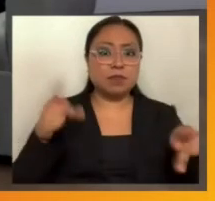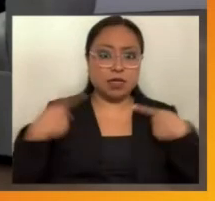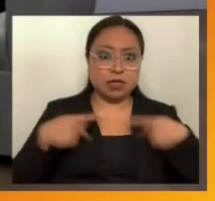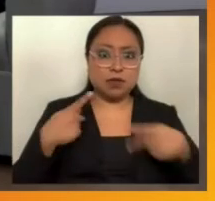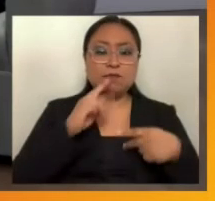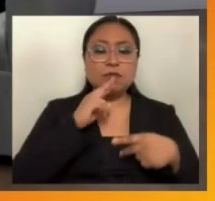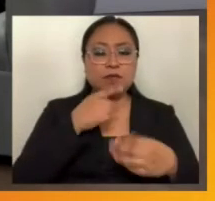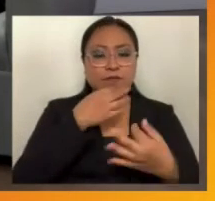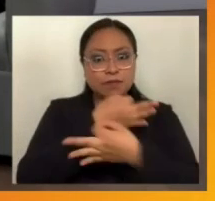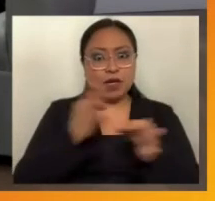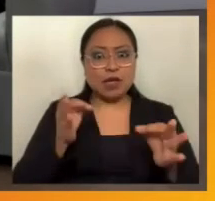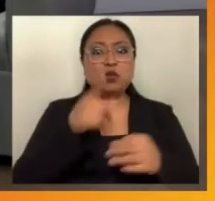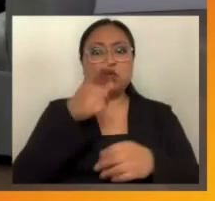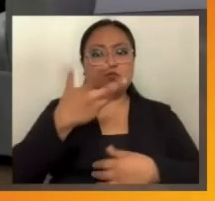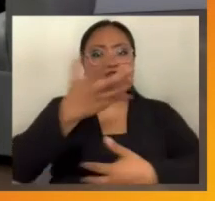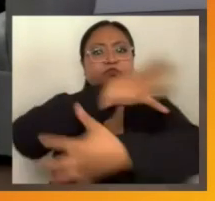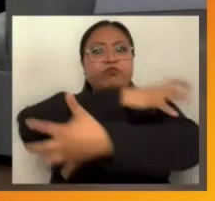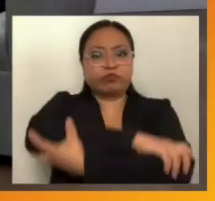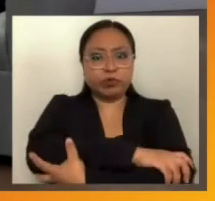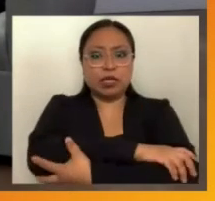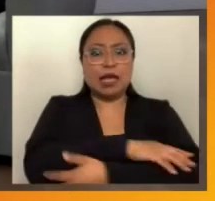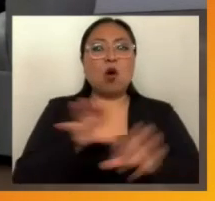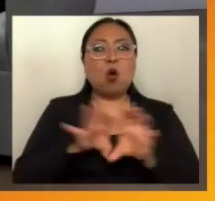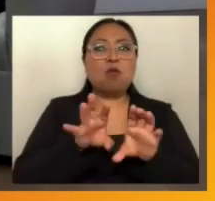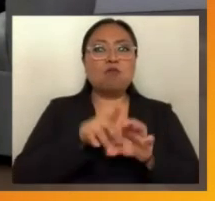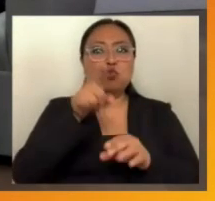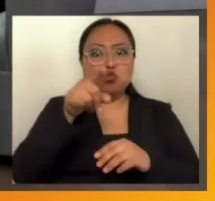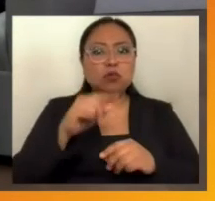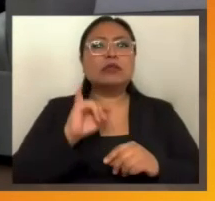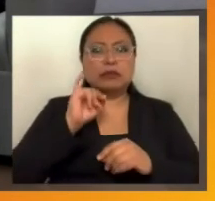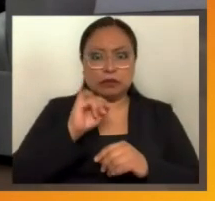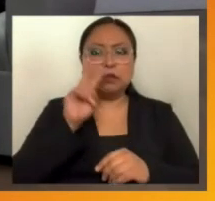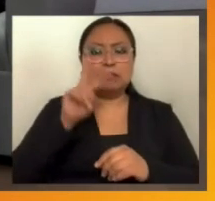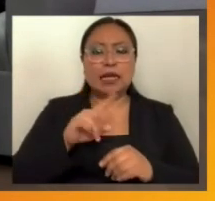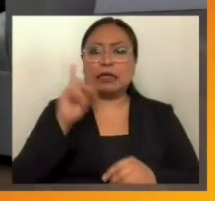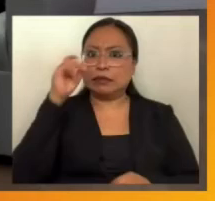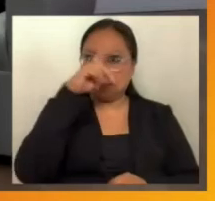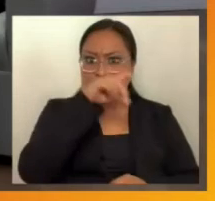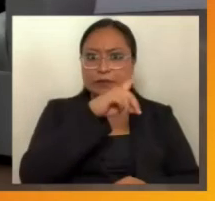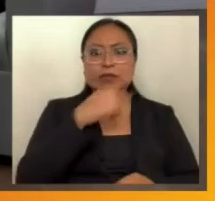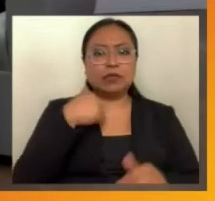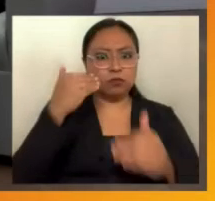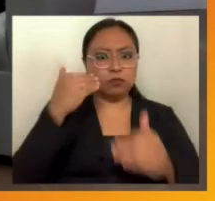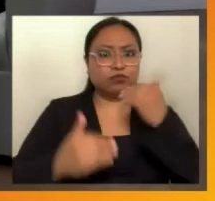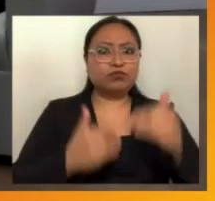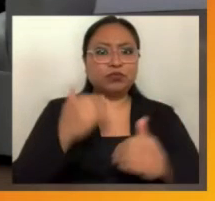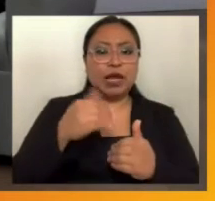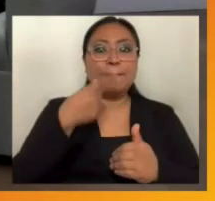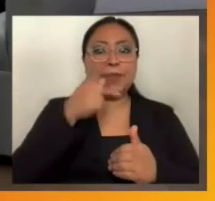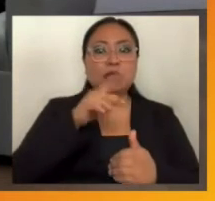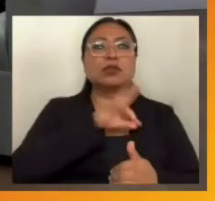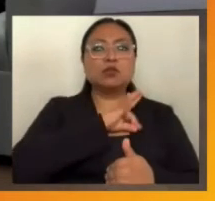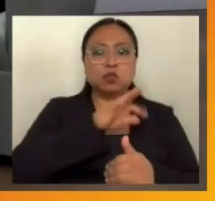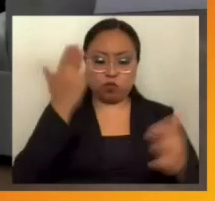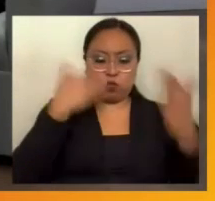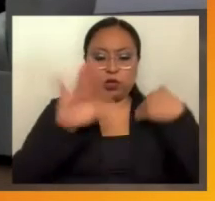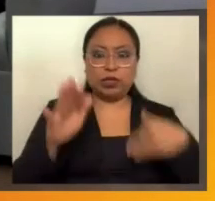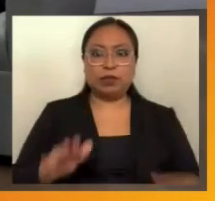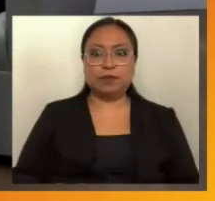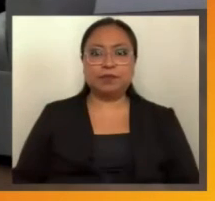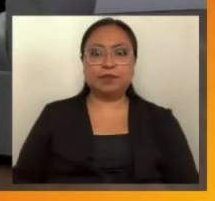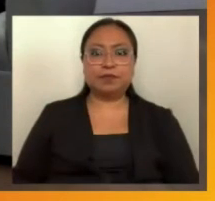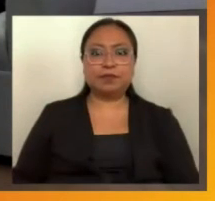gran aliada pues ha vivido un proceso muy, muy complicado, pero que también se supera, que también hay